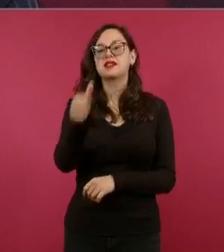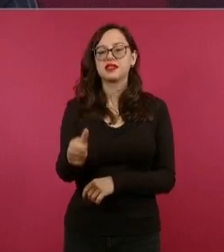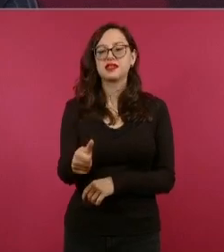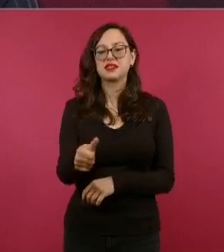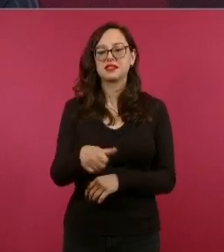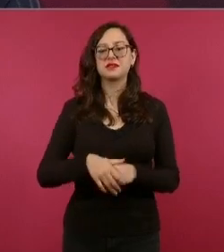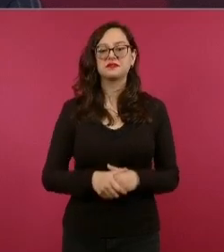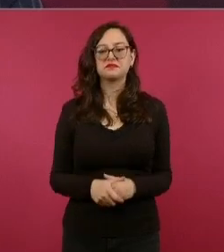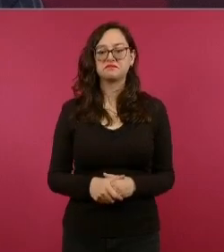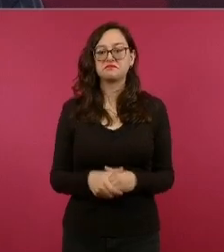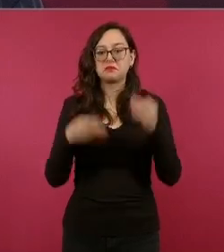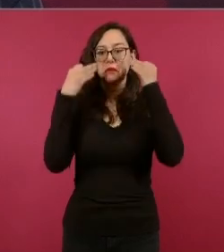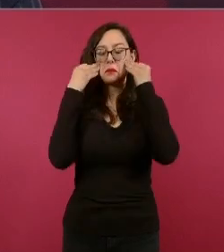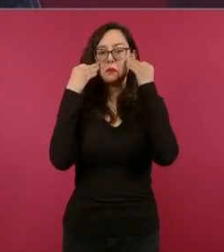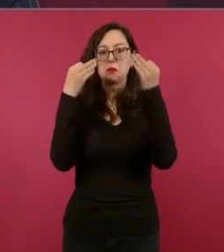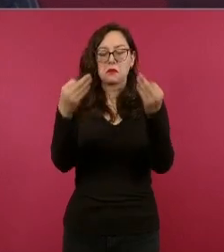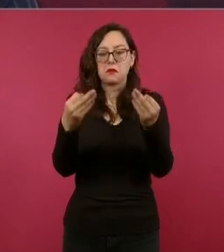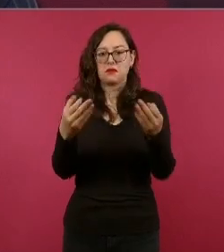Y es un testimonio.